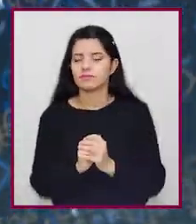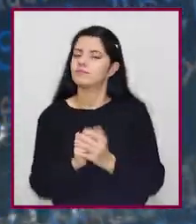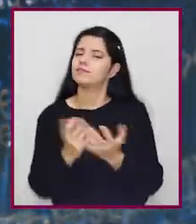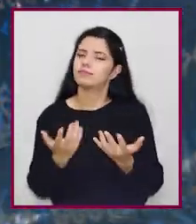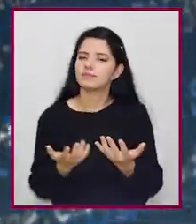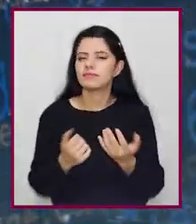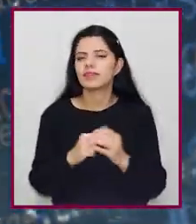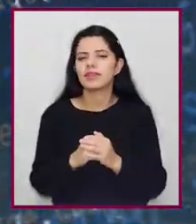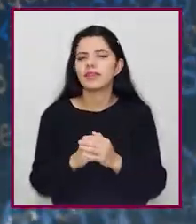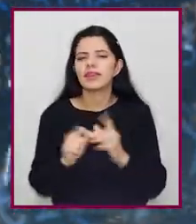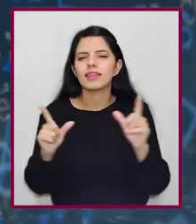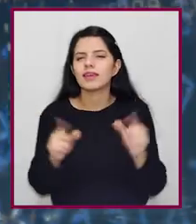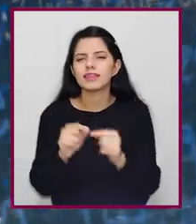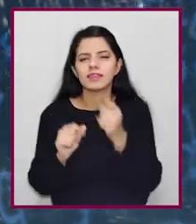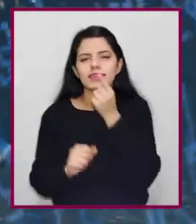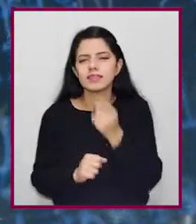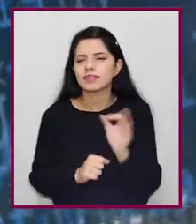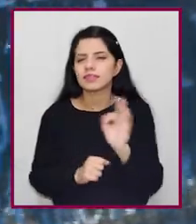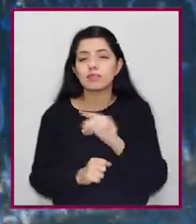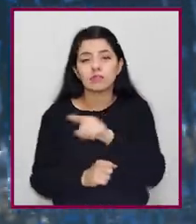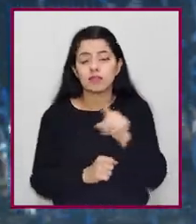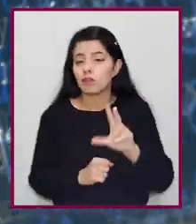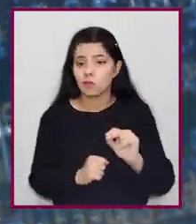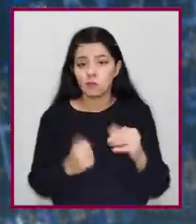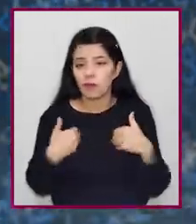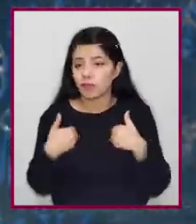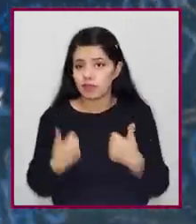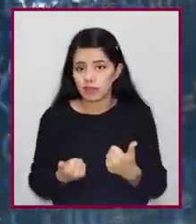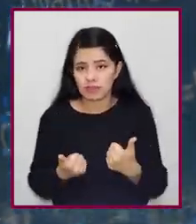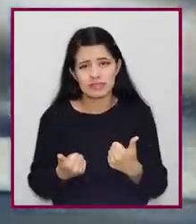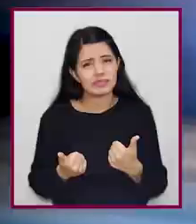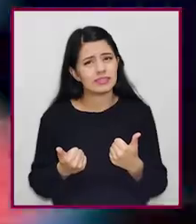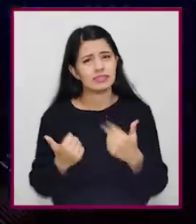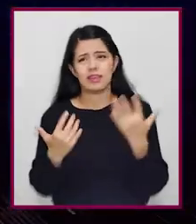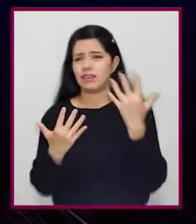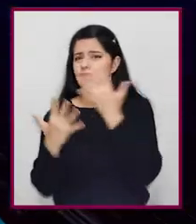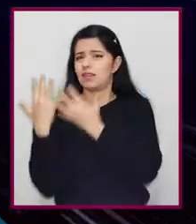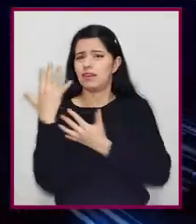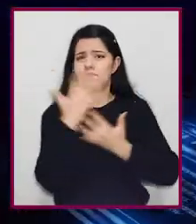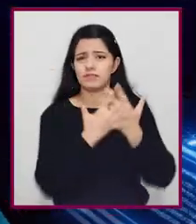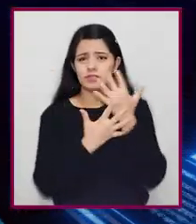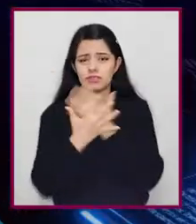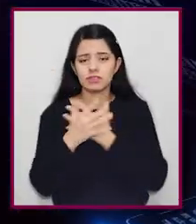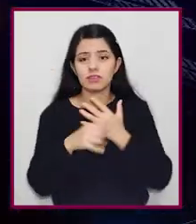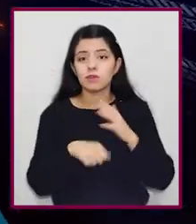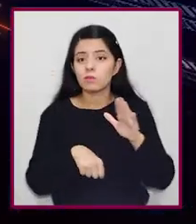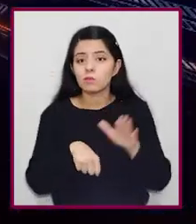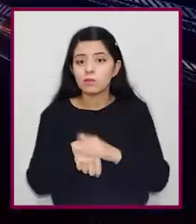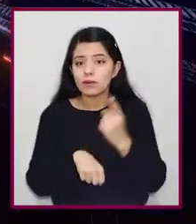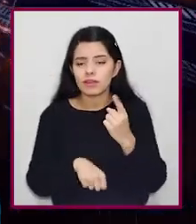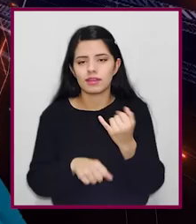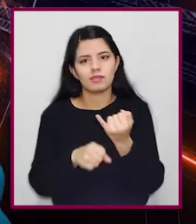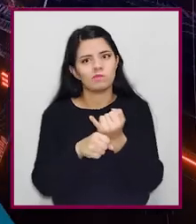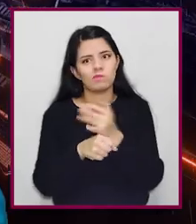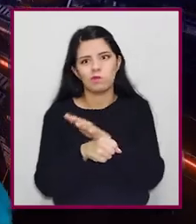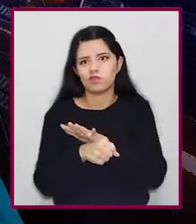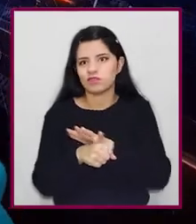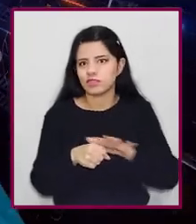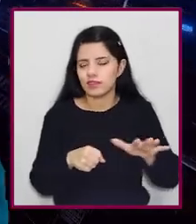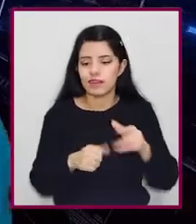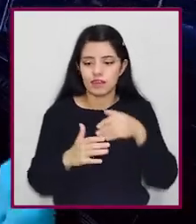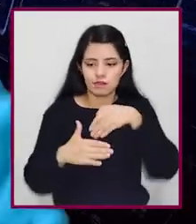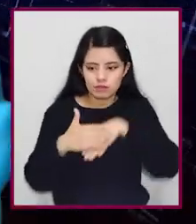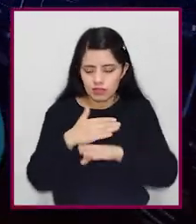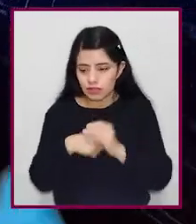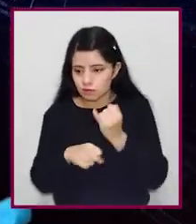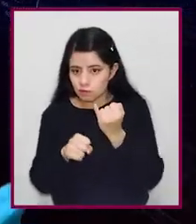pocas palabras, por si no me entendieron, era un relajo, porque era imposible accesar a